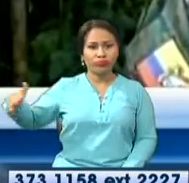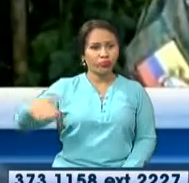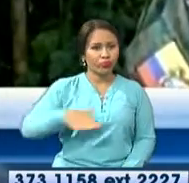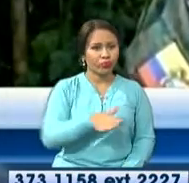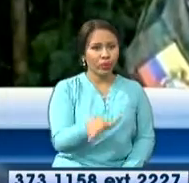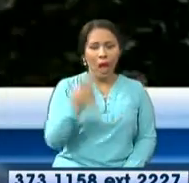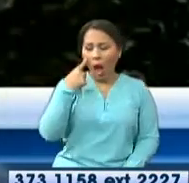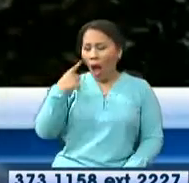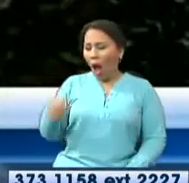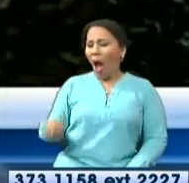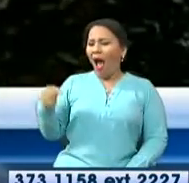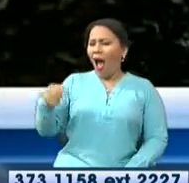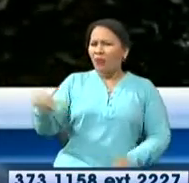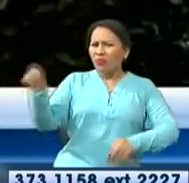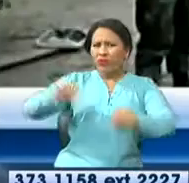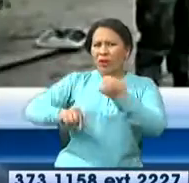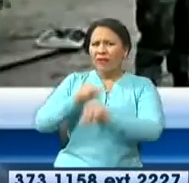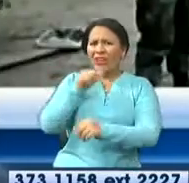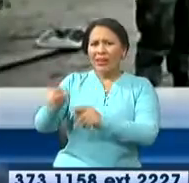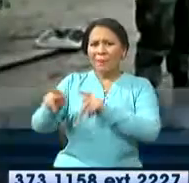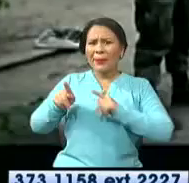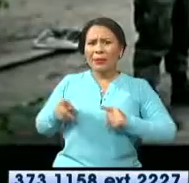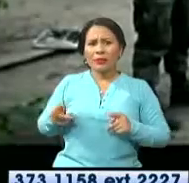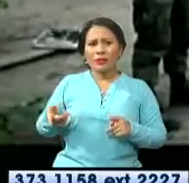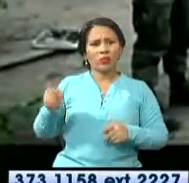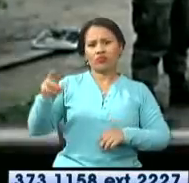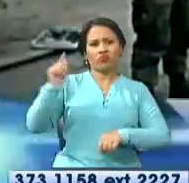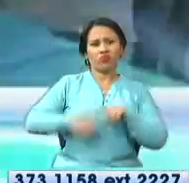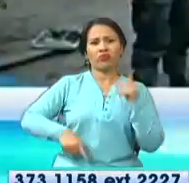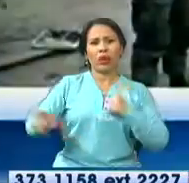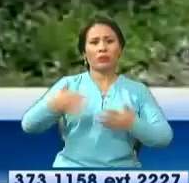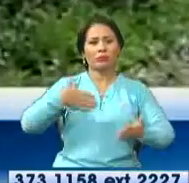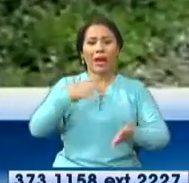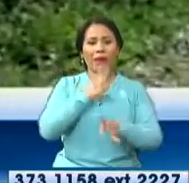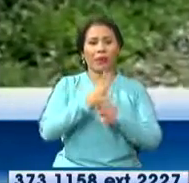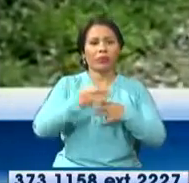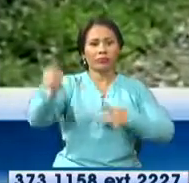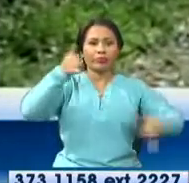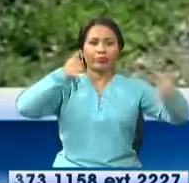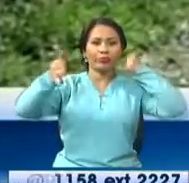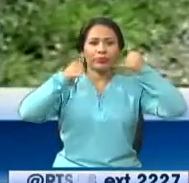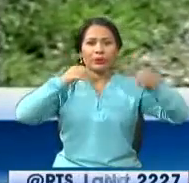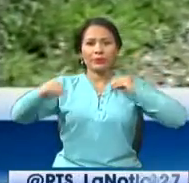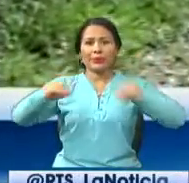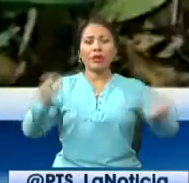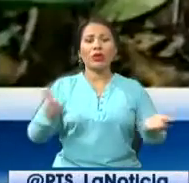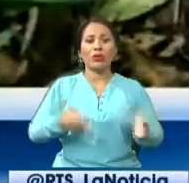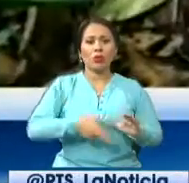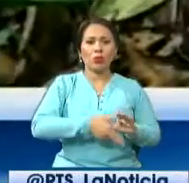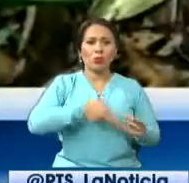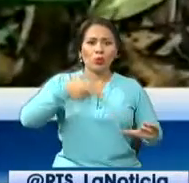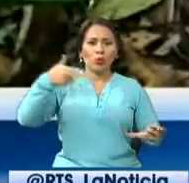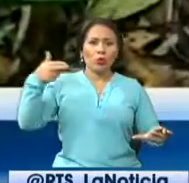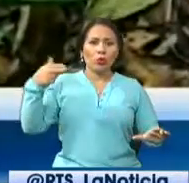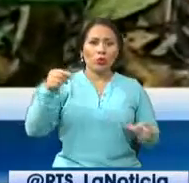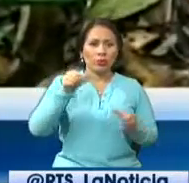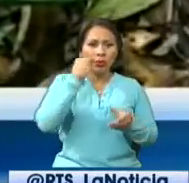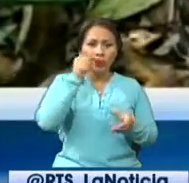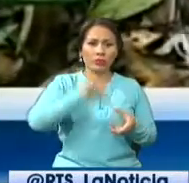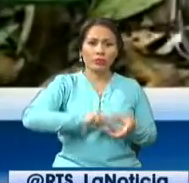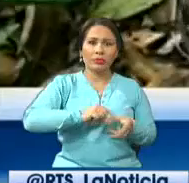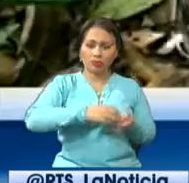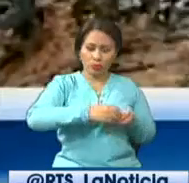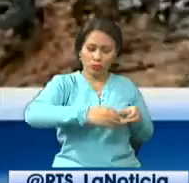con los resultados que podemos observar. Según los militares, aparentemente el combustible era extraído de forma artesanal desde el